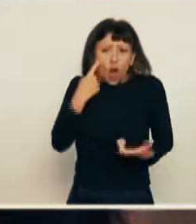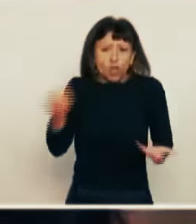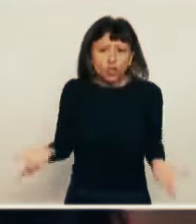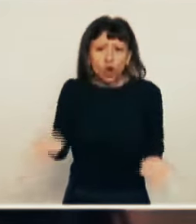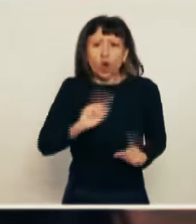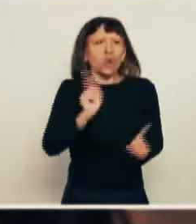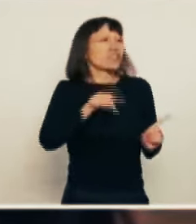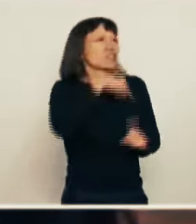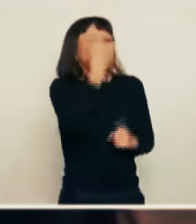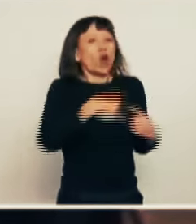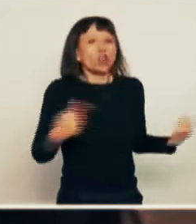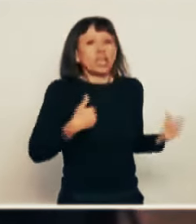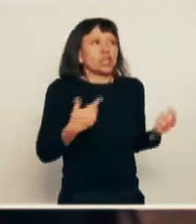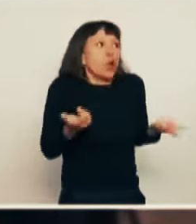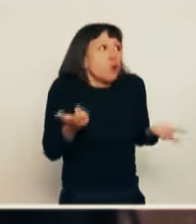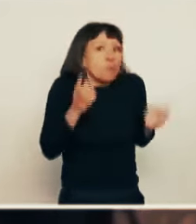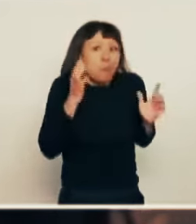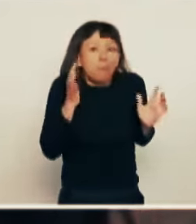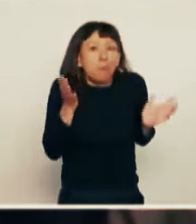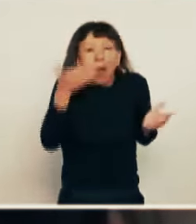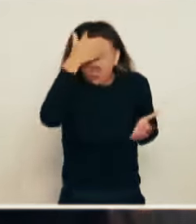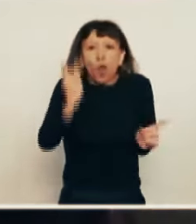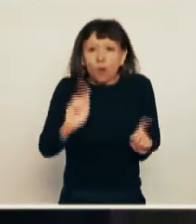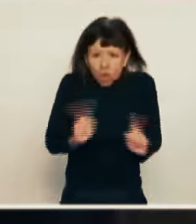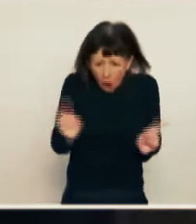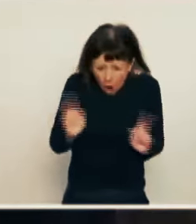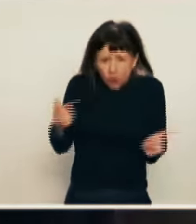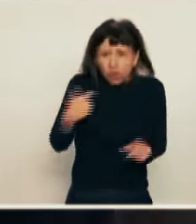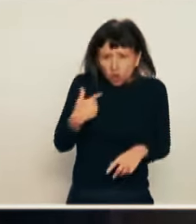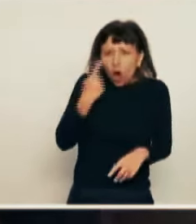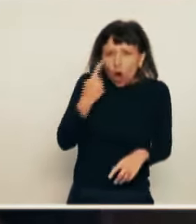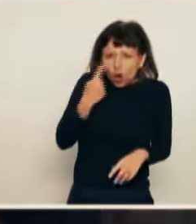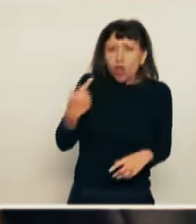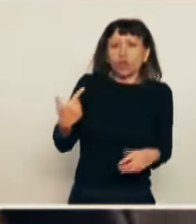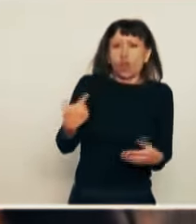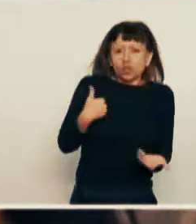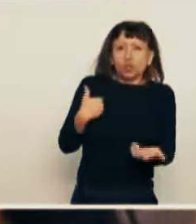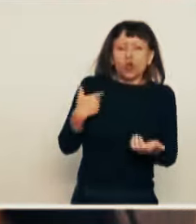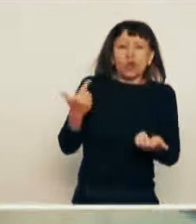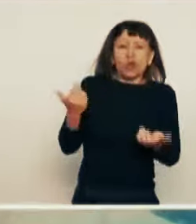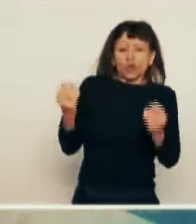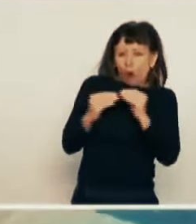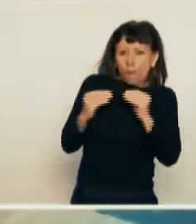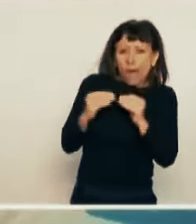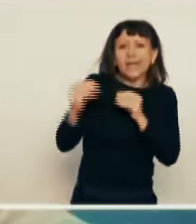hablo de lo que viví como legisladora y como compañera de quien fue tres veces gobernador del